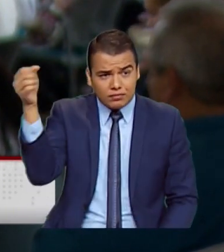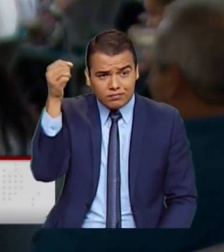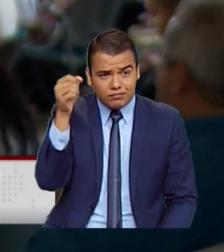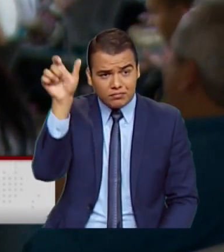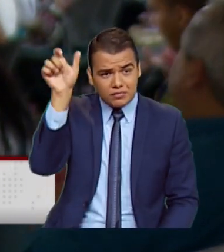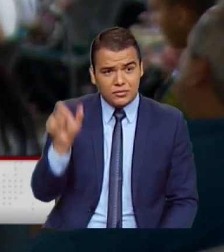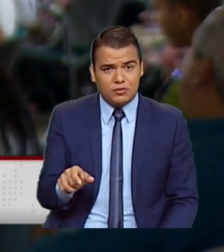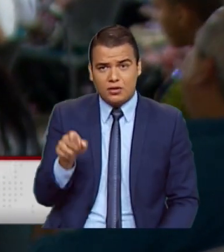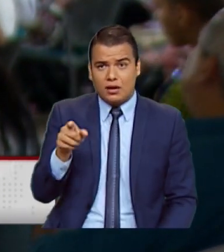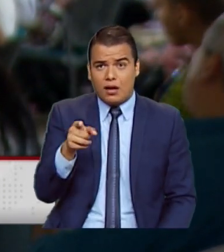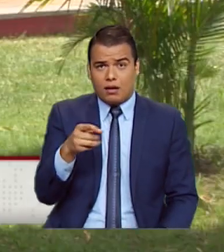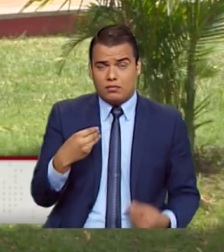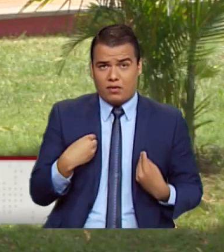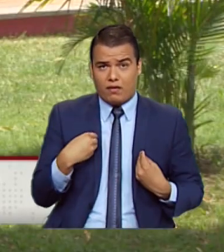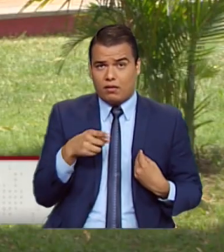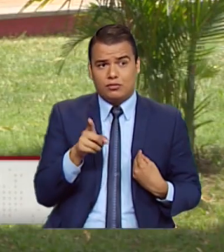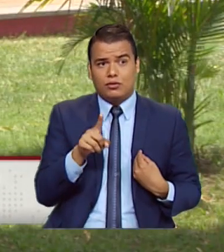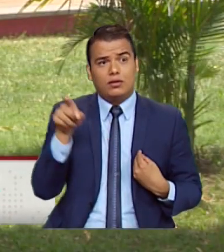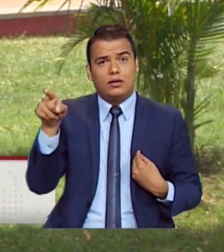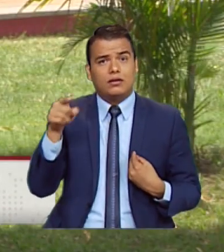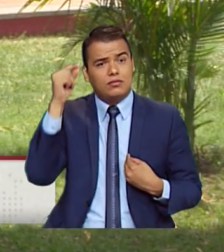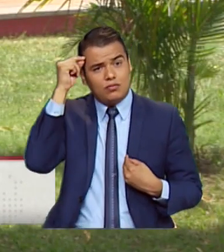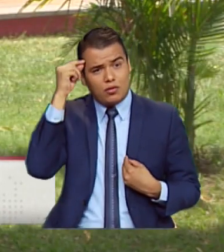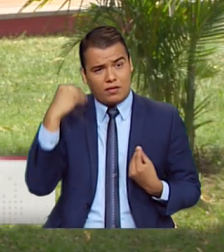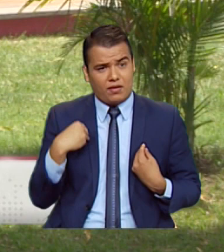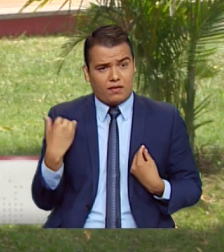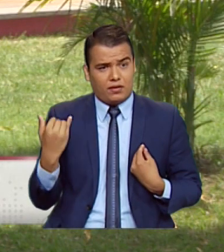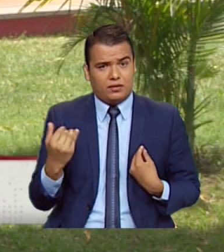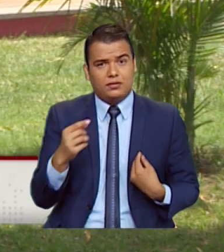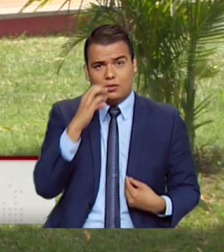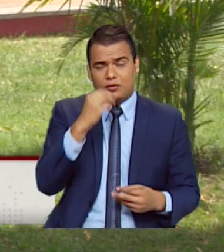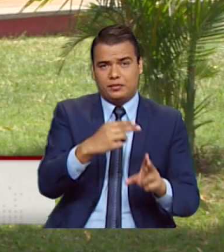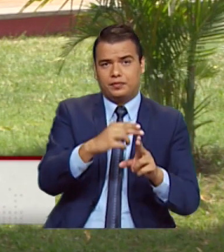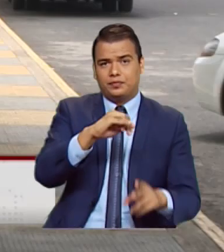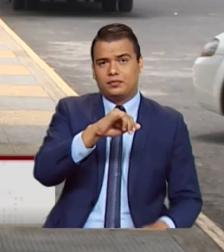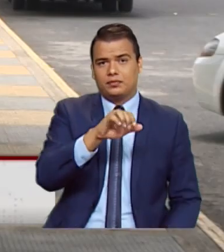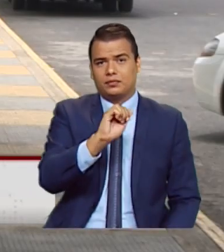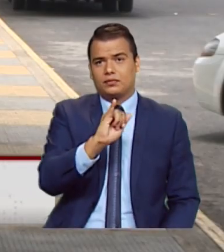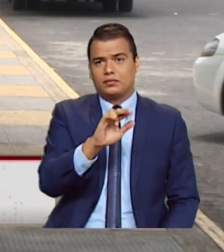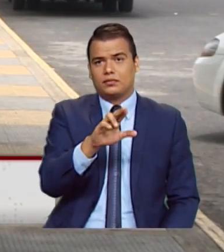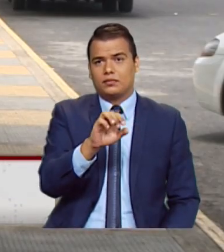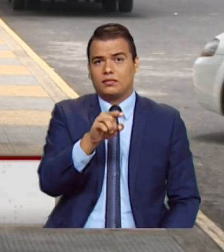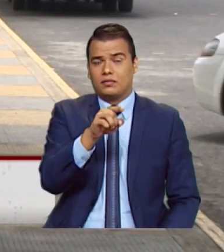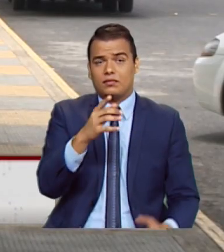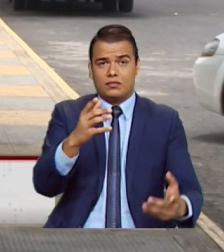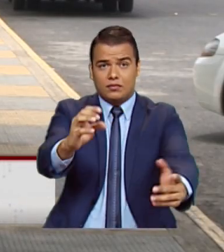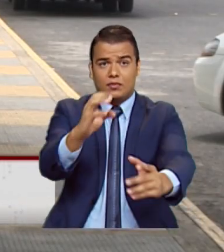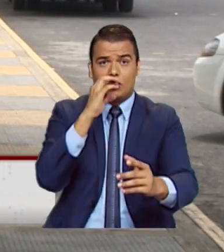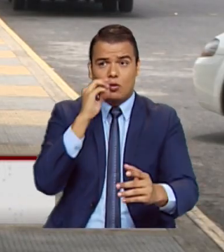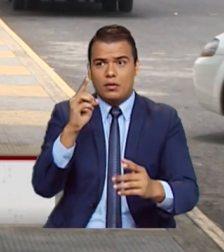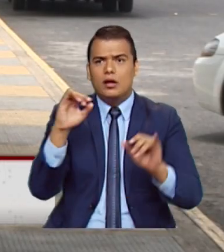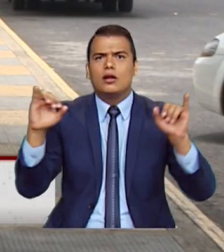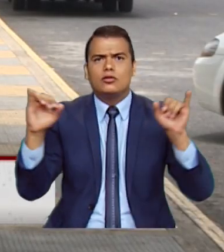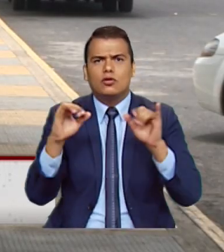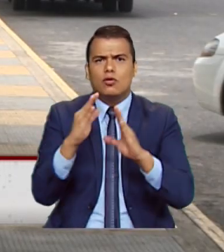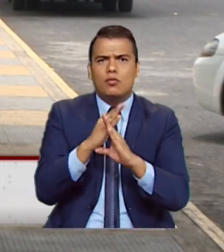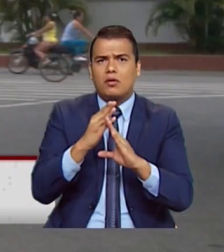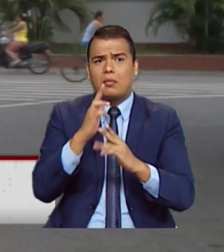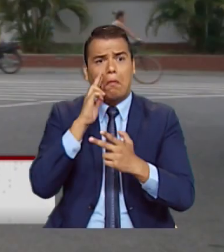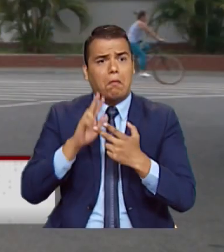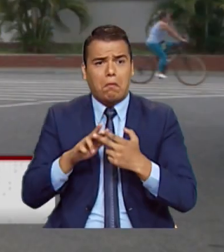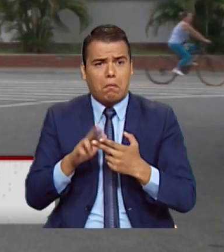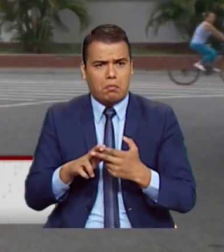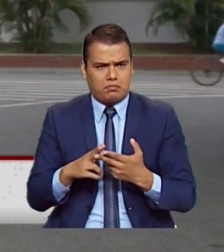yotocó vive en el municipio de buga lo extraño asegura jairo tórax es que el otro candidato desconoce las problemáticas del municipio y se